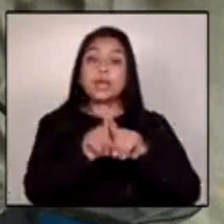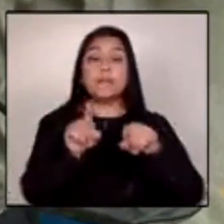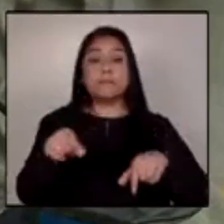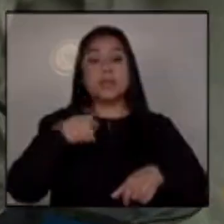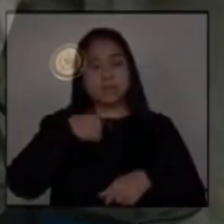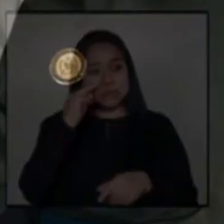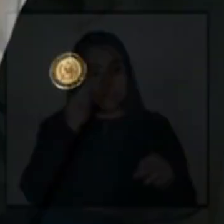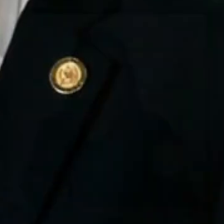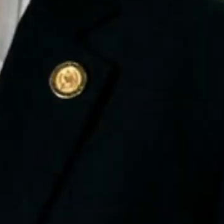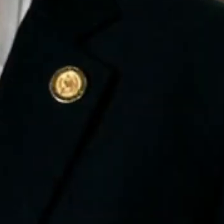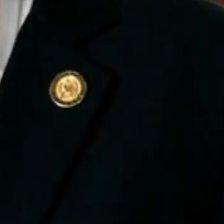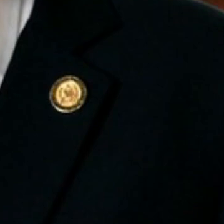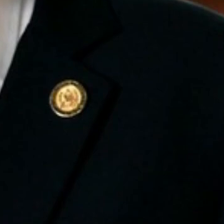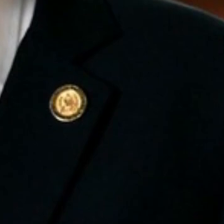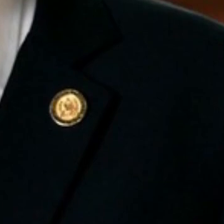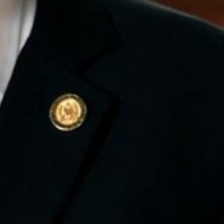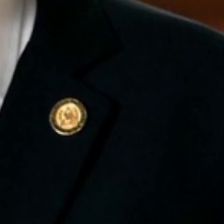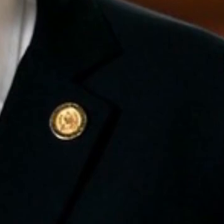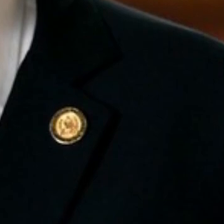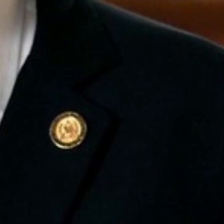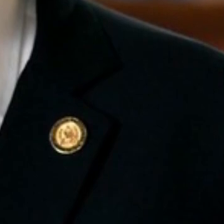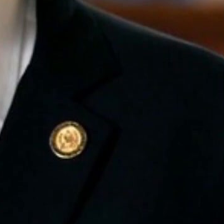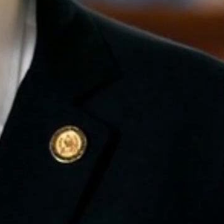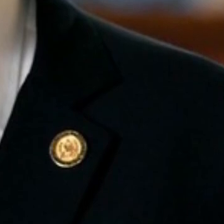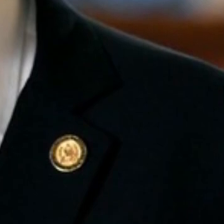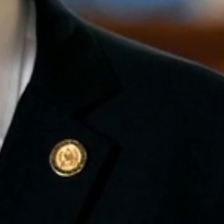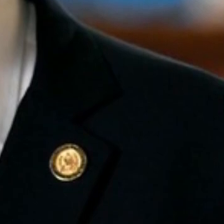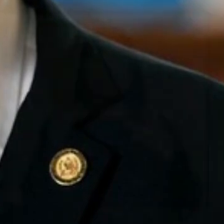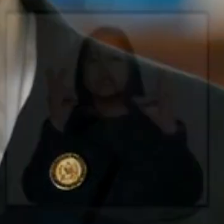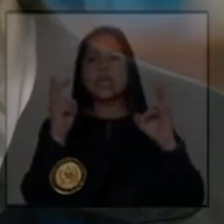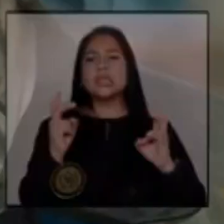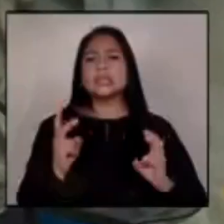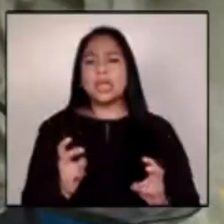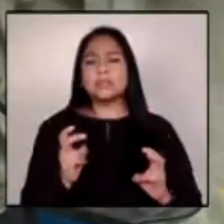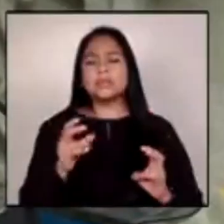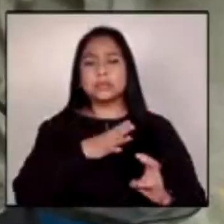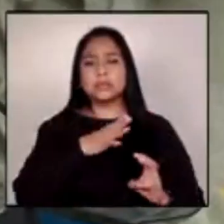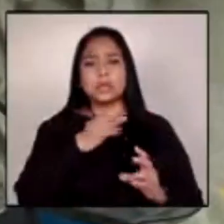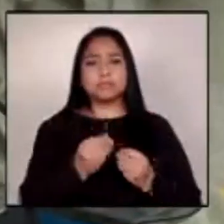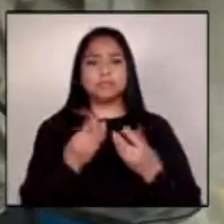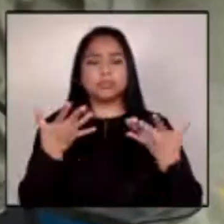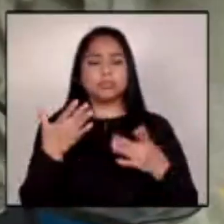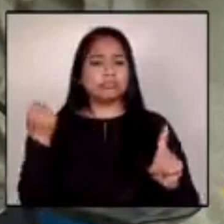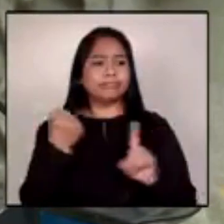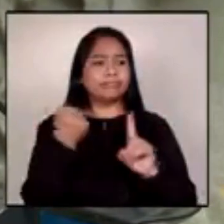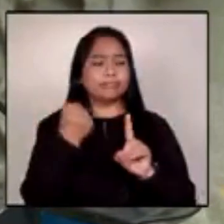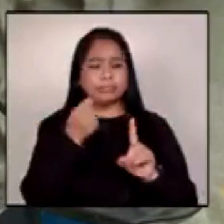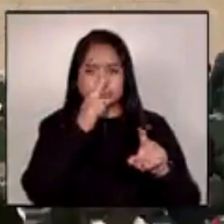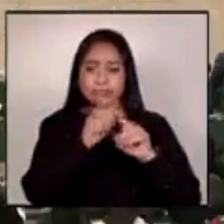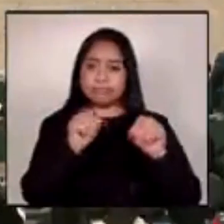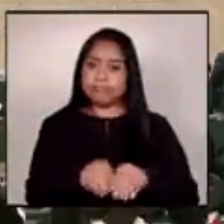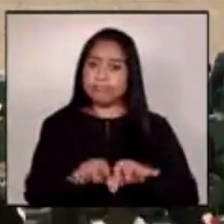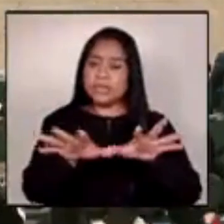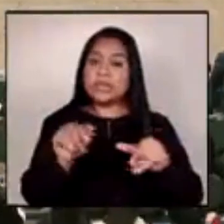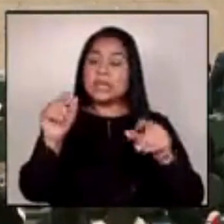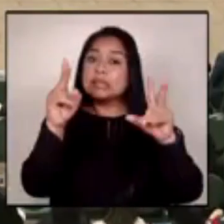viendo que hay pues bastantes aspectos que están teniendo un gran impacto a nivel